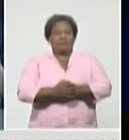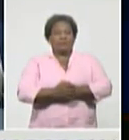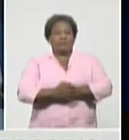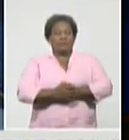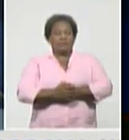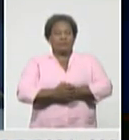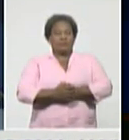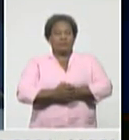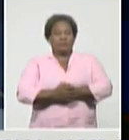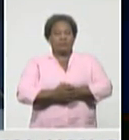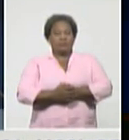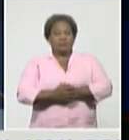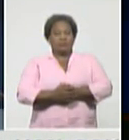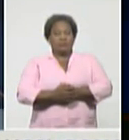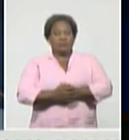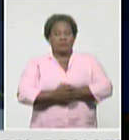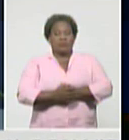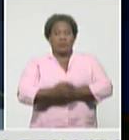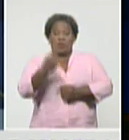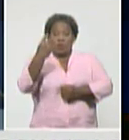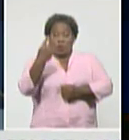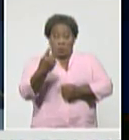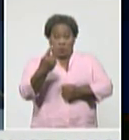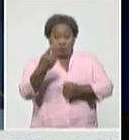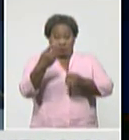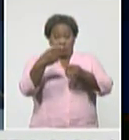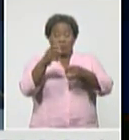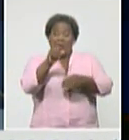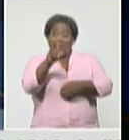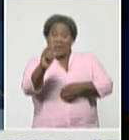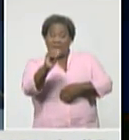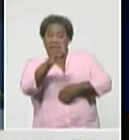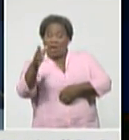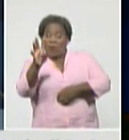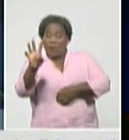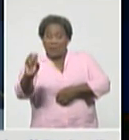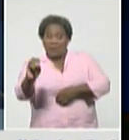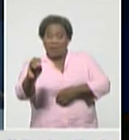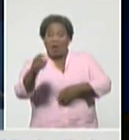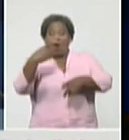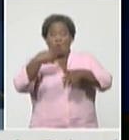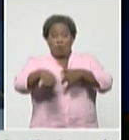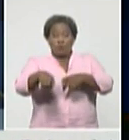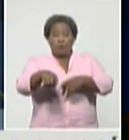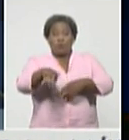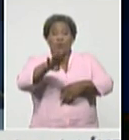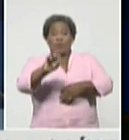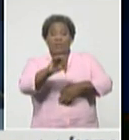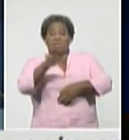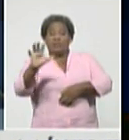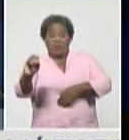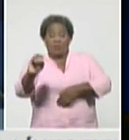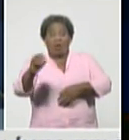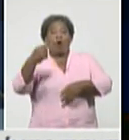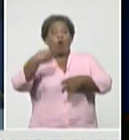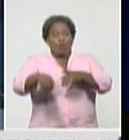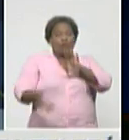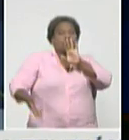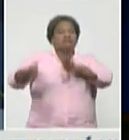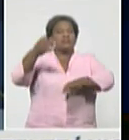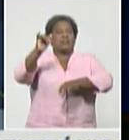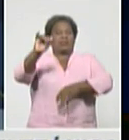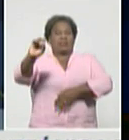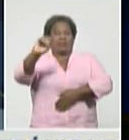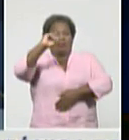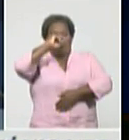Uno es de 20 a 40 años, uno de 41 a 50 y uno es mayor de 60 años.